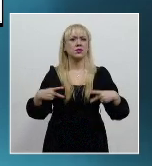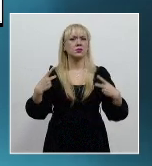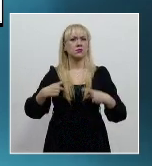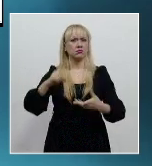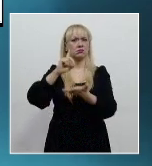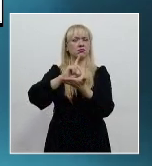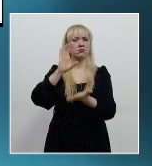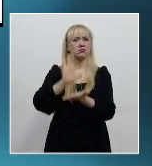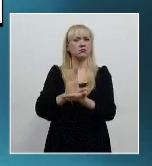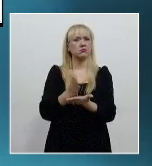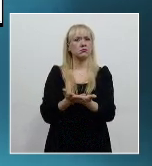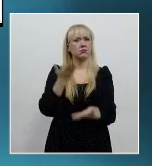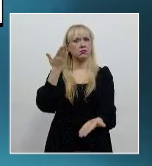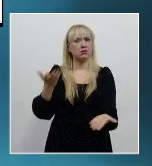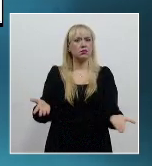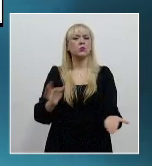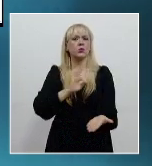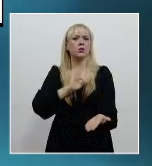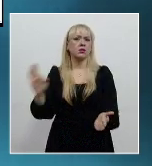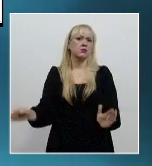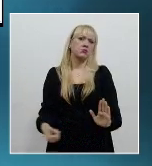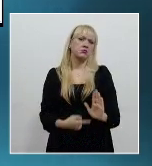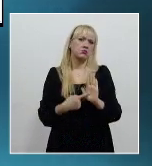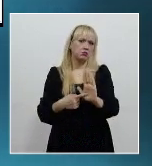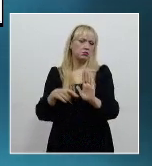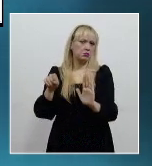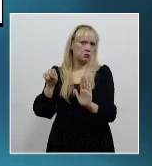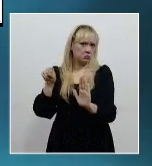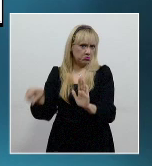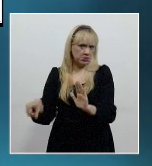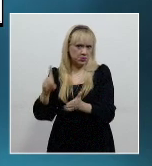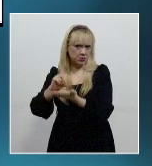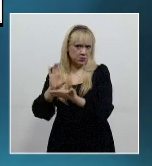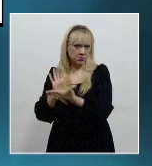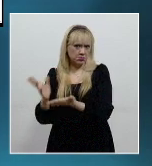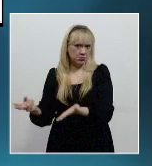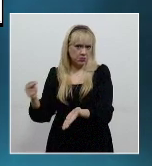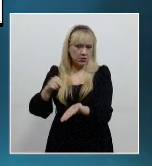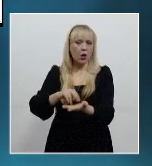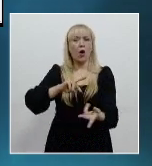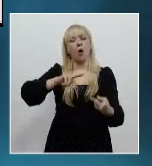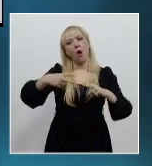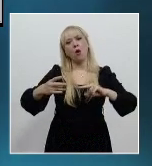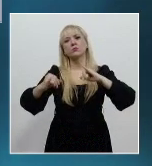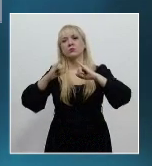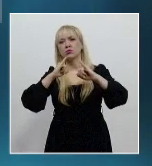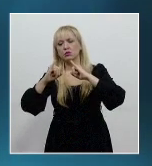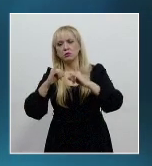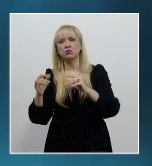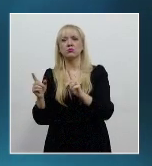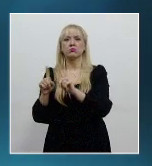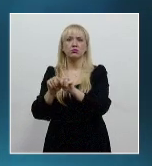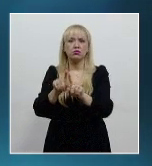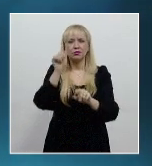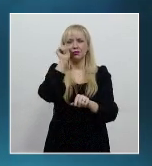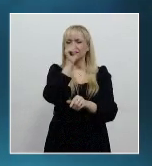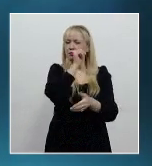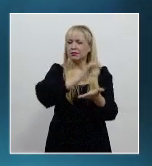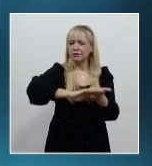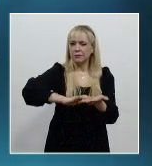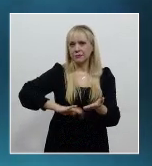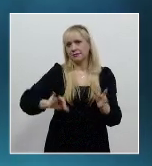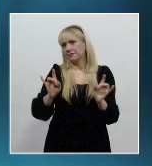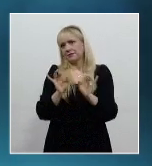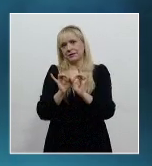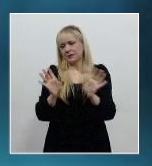discapacidad, misma que puede ser presentada por ellos mismos o a través de los apoyos que requieran. De la segunda sala se